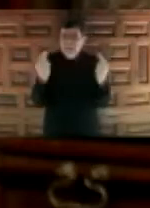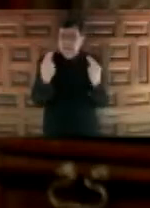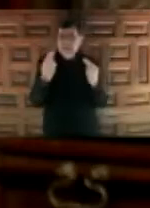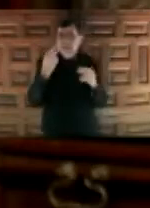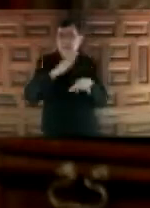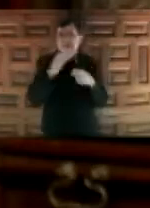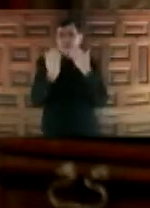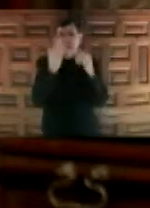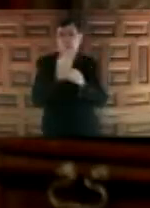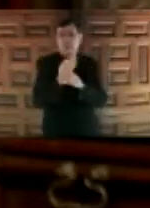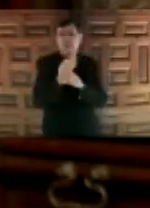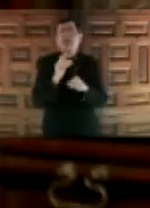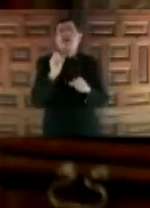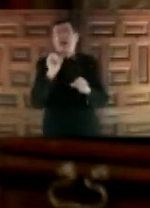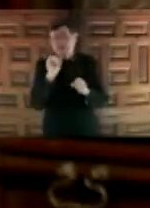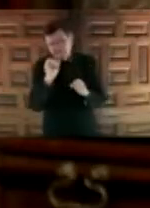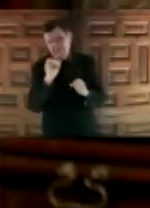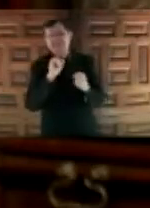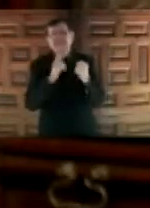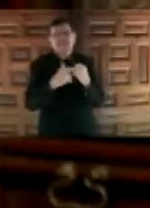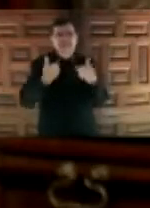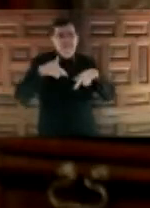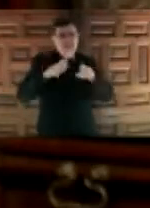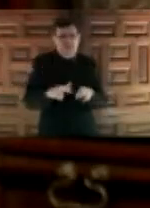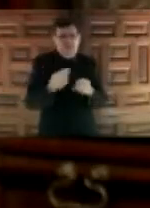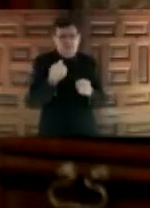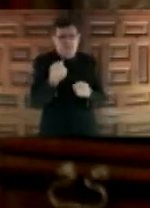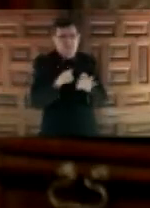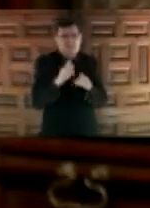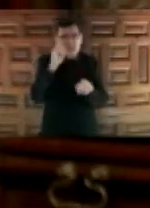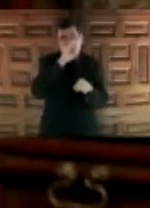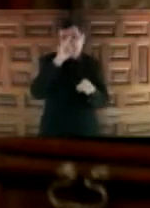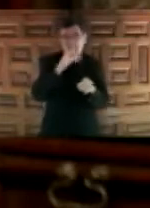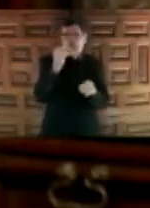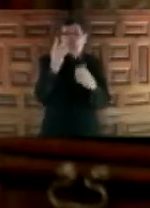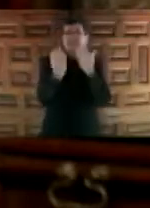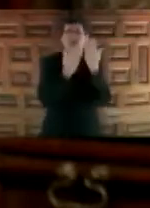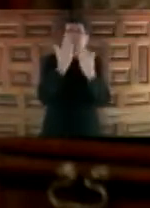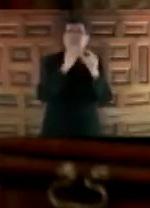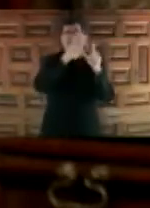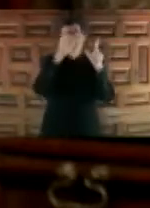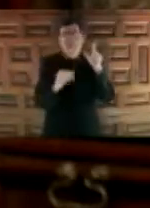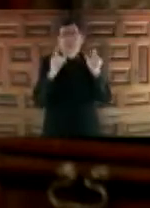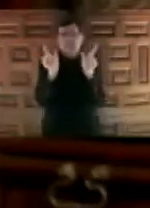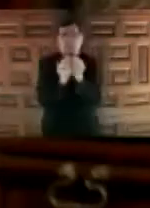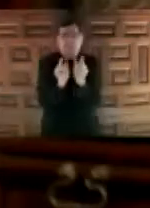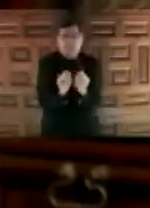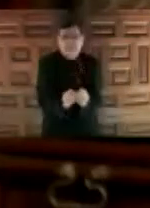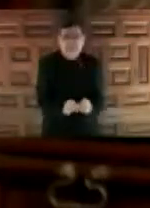los estudiantes. Entonces, bueno, sí hay una representación, pero son en el Consejo Nacional son 2 estudiantes por todo el país, cosas así, o